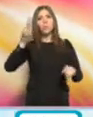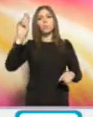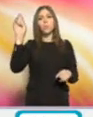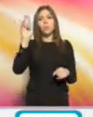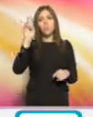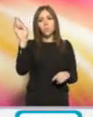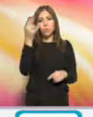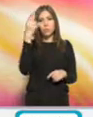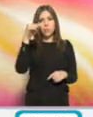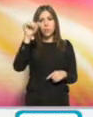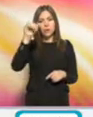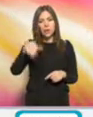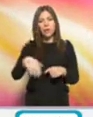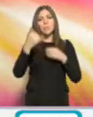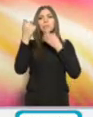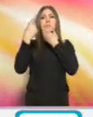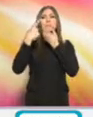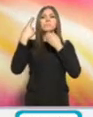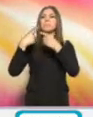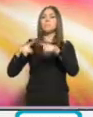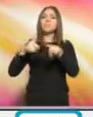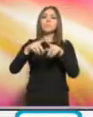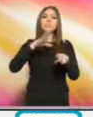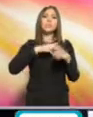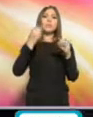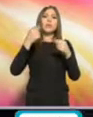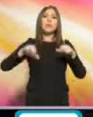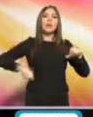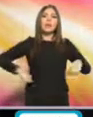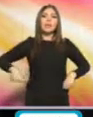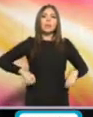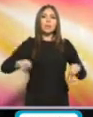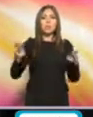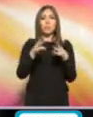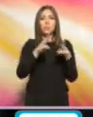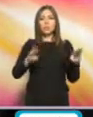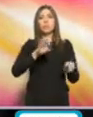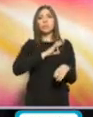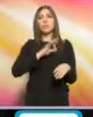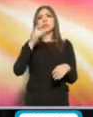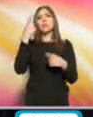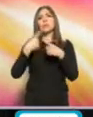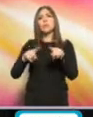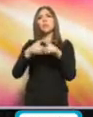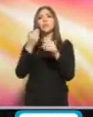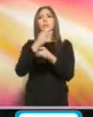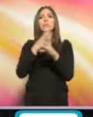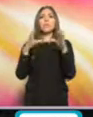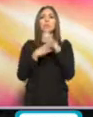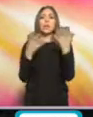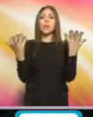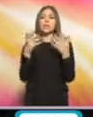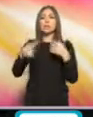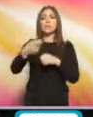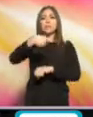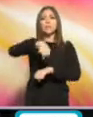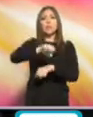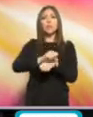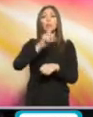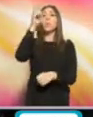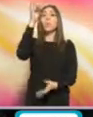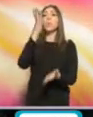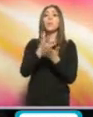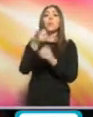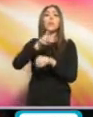Tenemos un montón de actividades musicales. Pero podrían ser varios planes en la semana, ya que claro. traes tantas ofertas que no solo para un solo